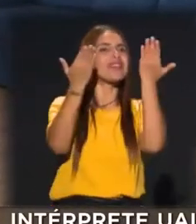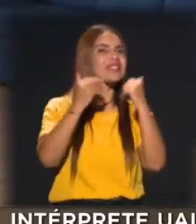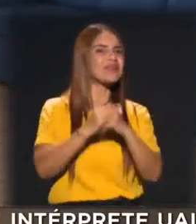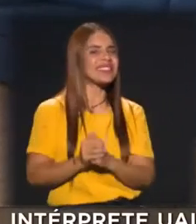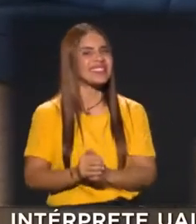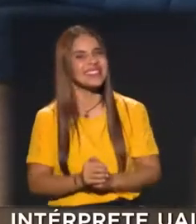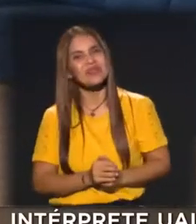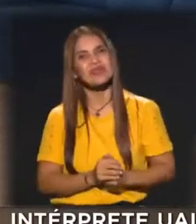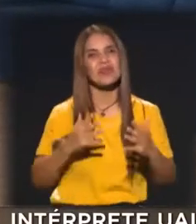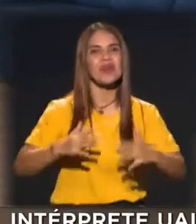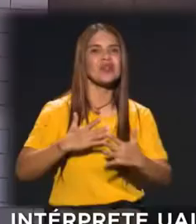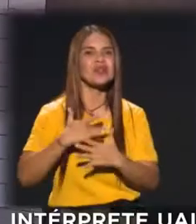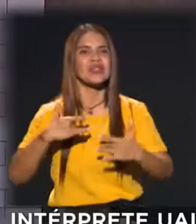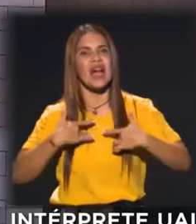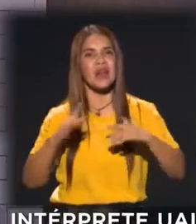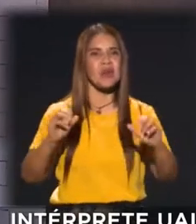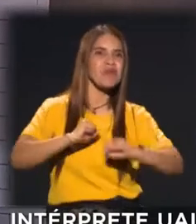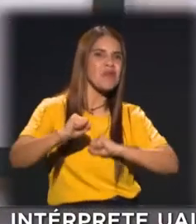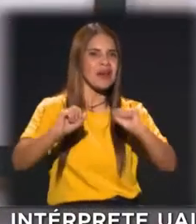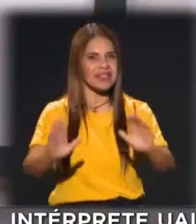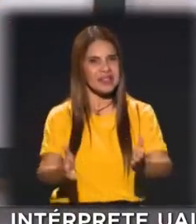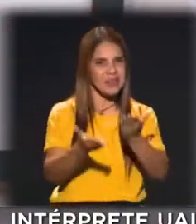Y ahora yo quiero ver cómo se mueve. ¡Pau!